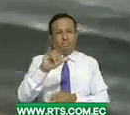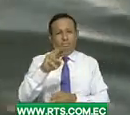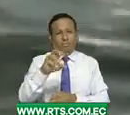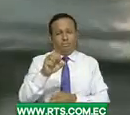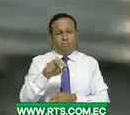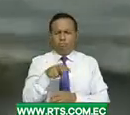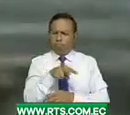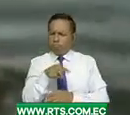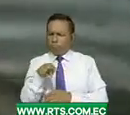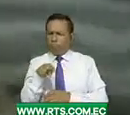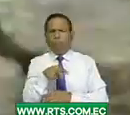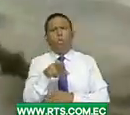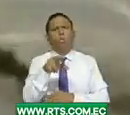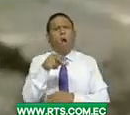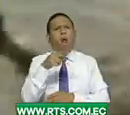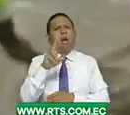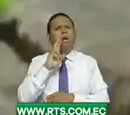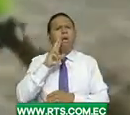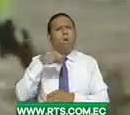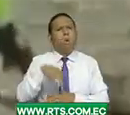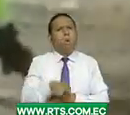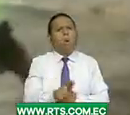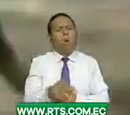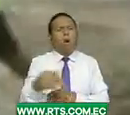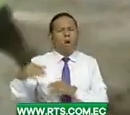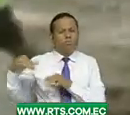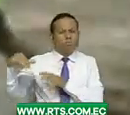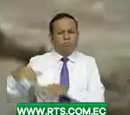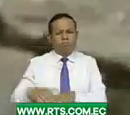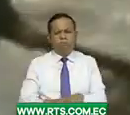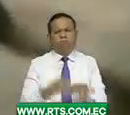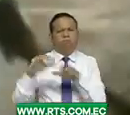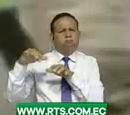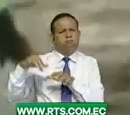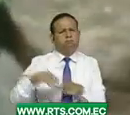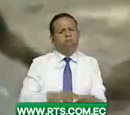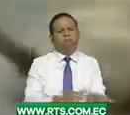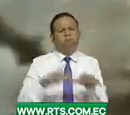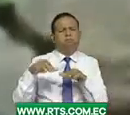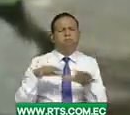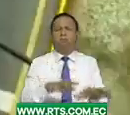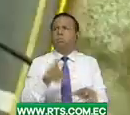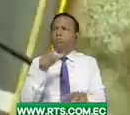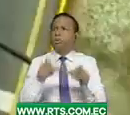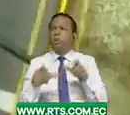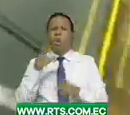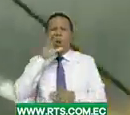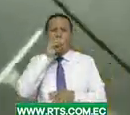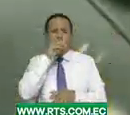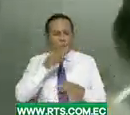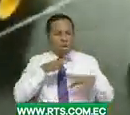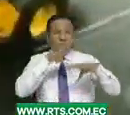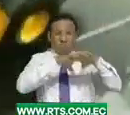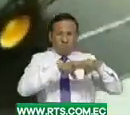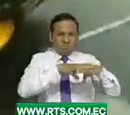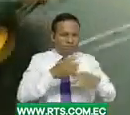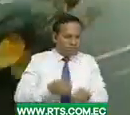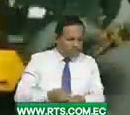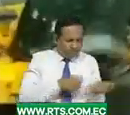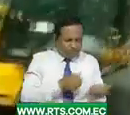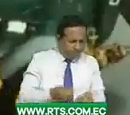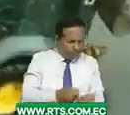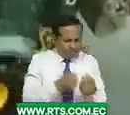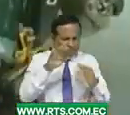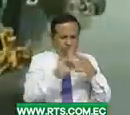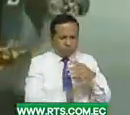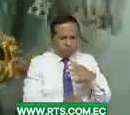verdadero río. Agentes de la AMT trataban de despejar las alcantarillas. El COE Metropolitano informó por su parte que